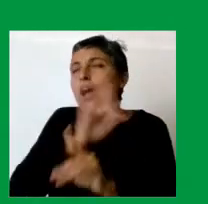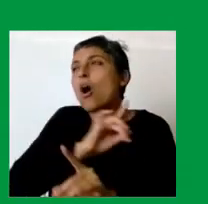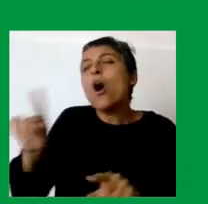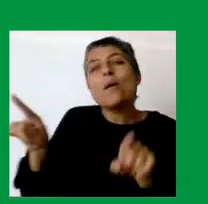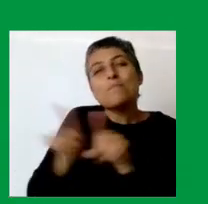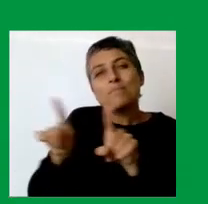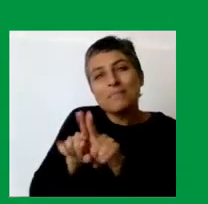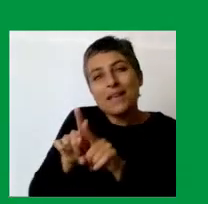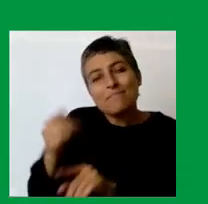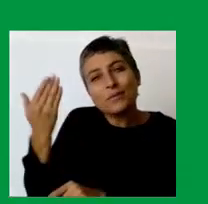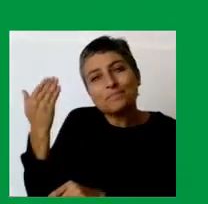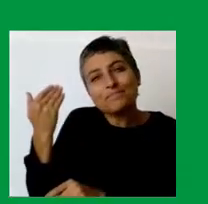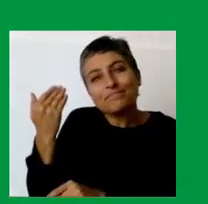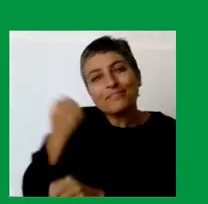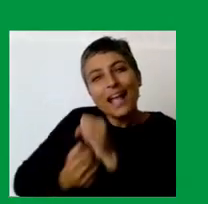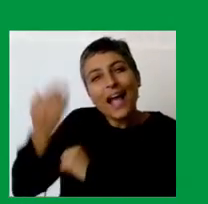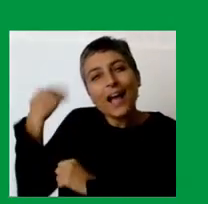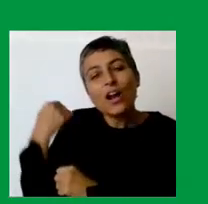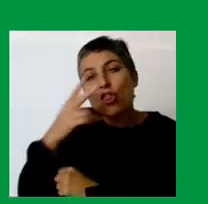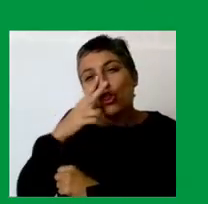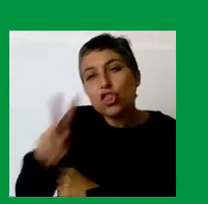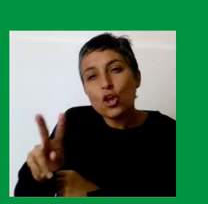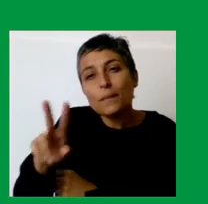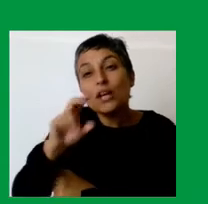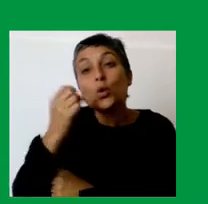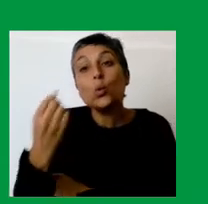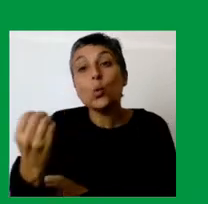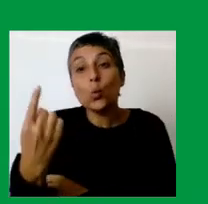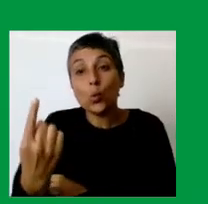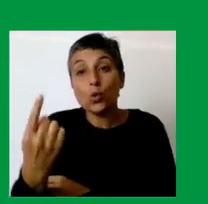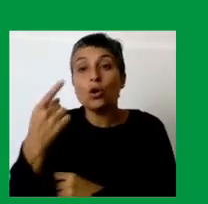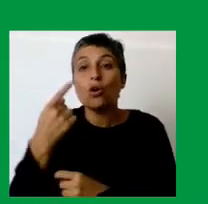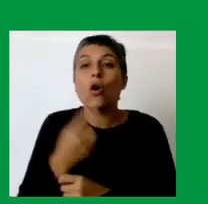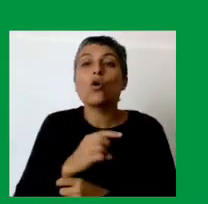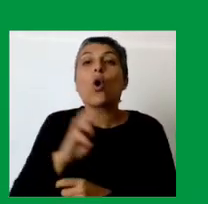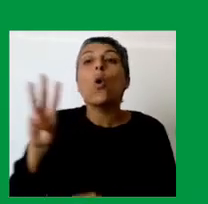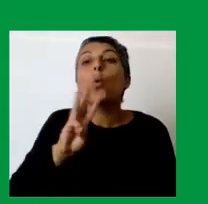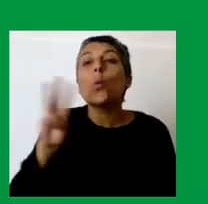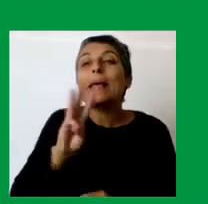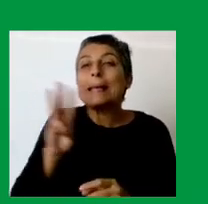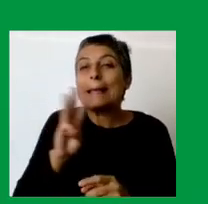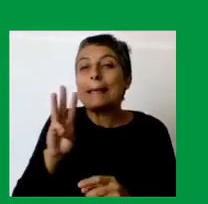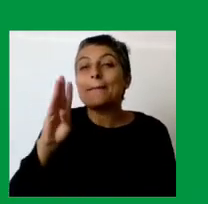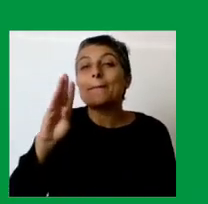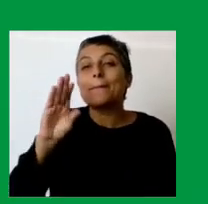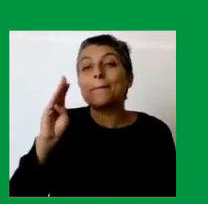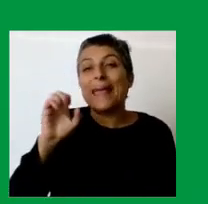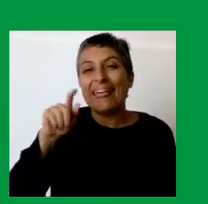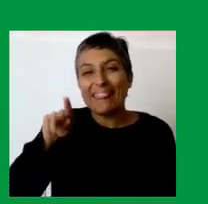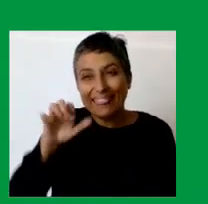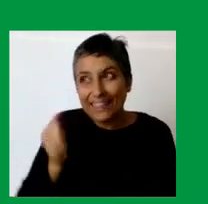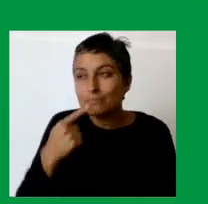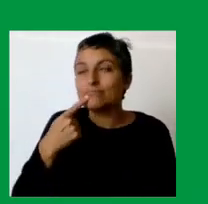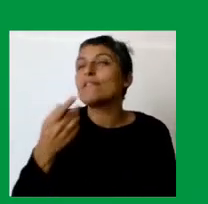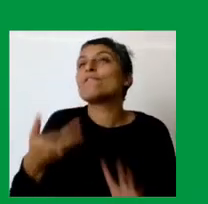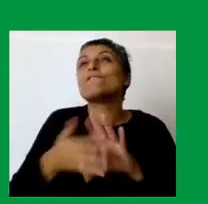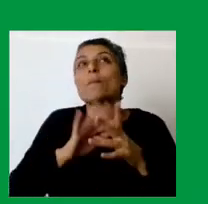año 2001, ¿no? Con Wikipedia, ¿no? La gran enciclopedia de la